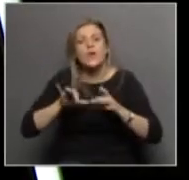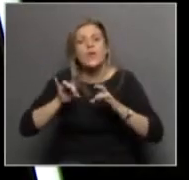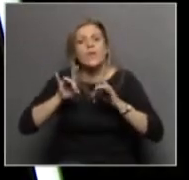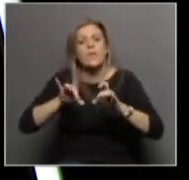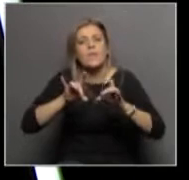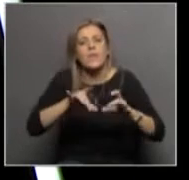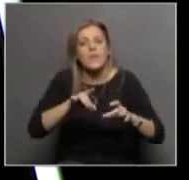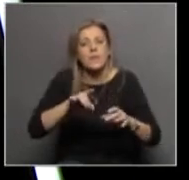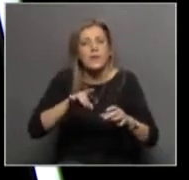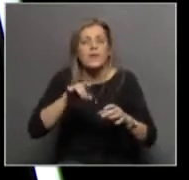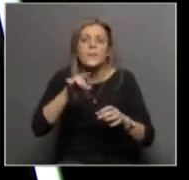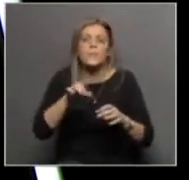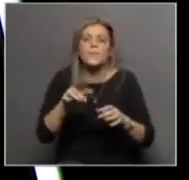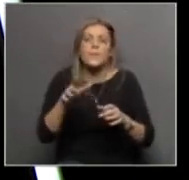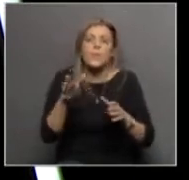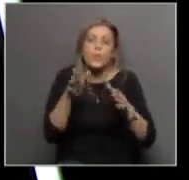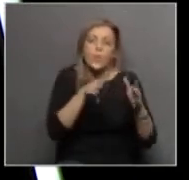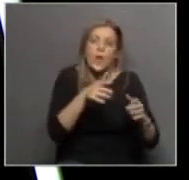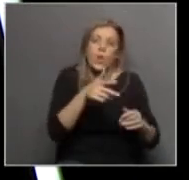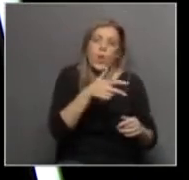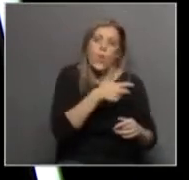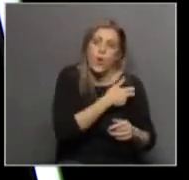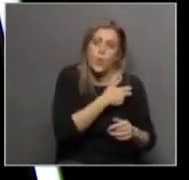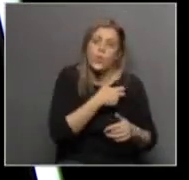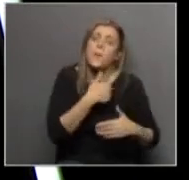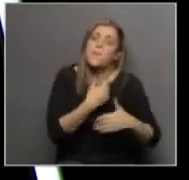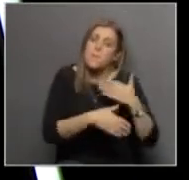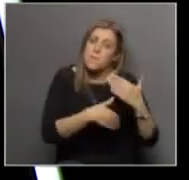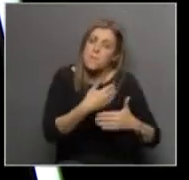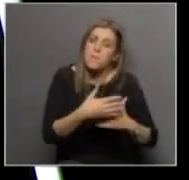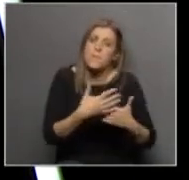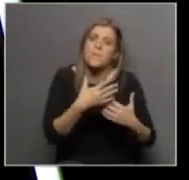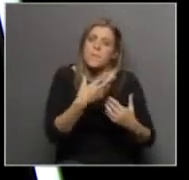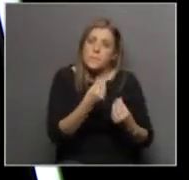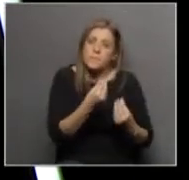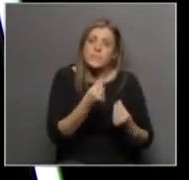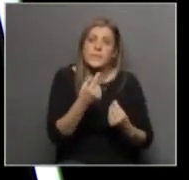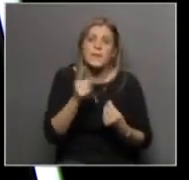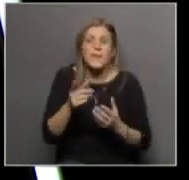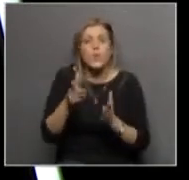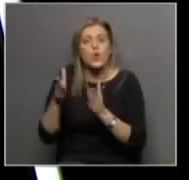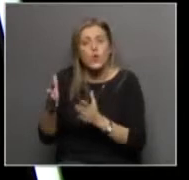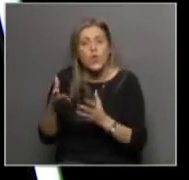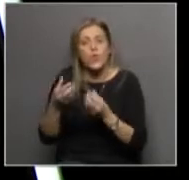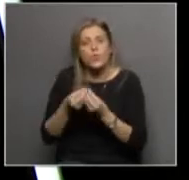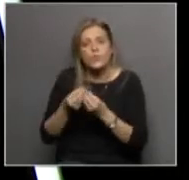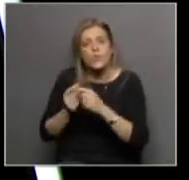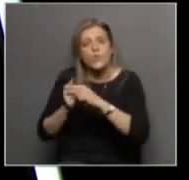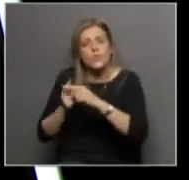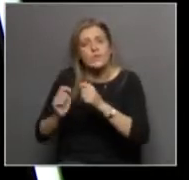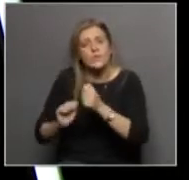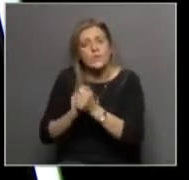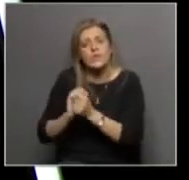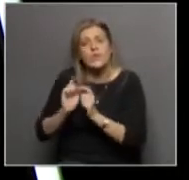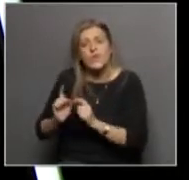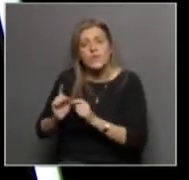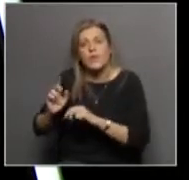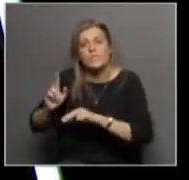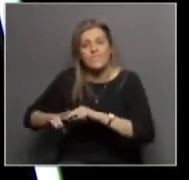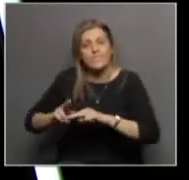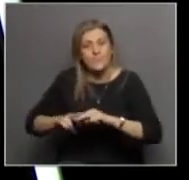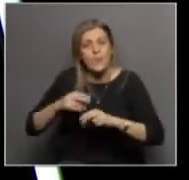esta combinación, por un lado, de una vacunación que viene muy bien, de una cantidad de casos y de fallecimientos y de contagios que sigue siendo